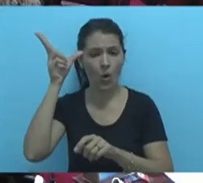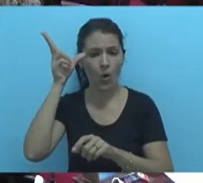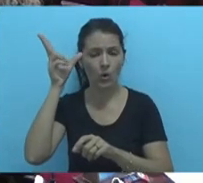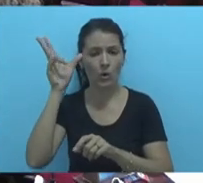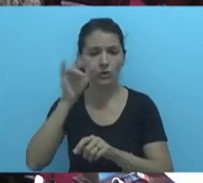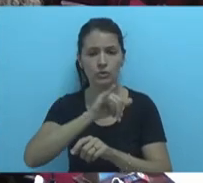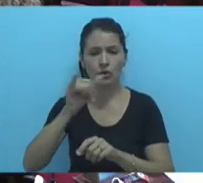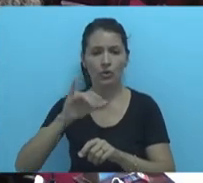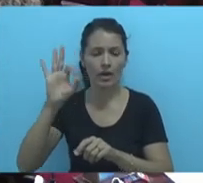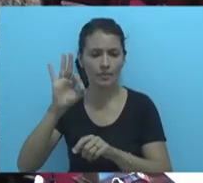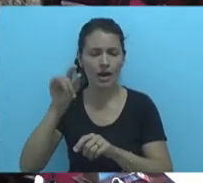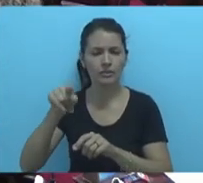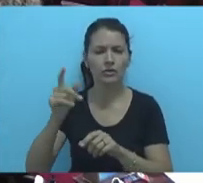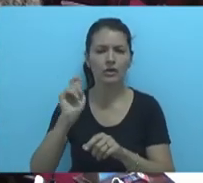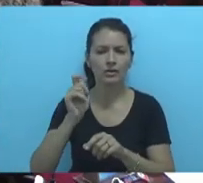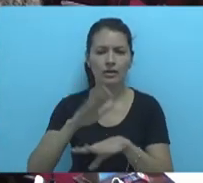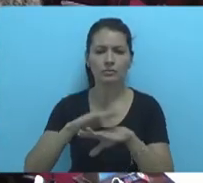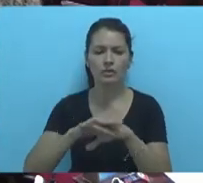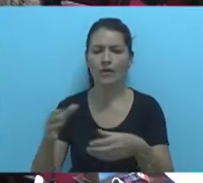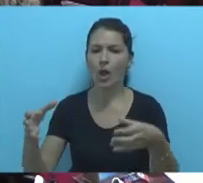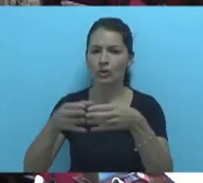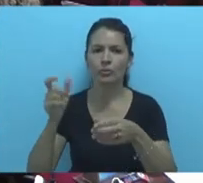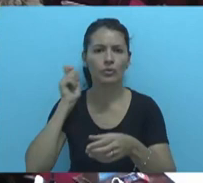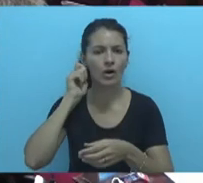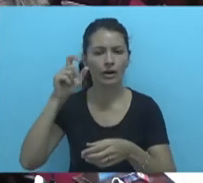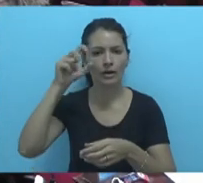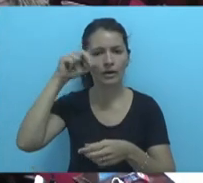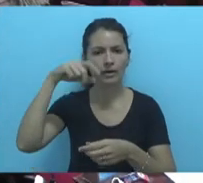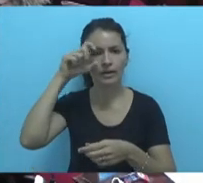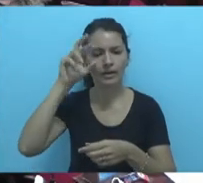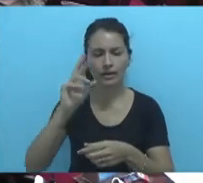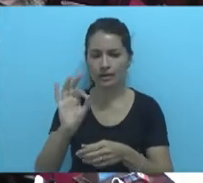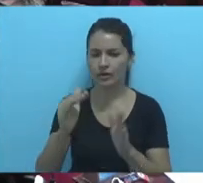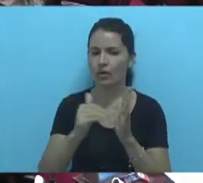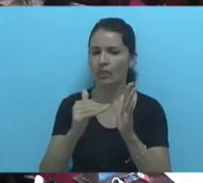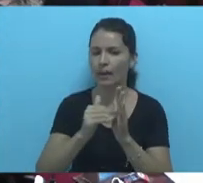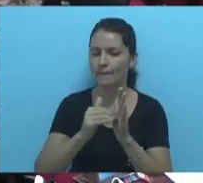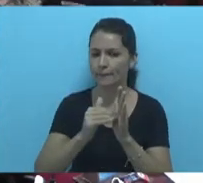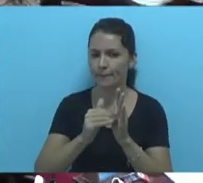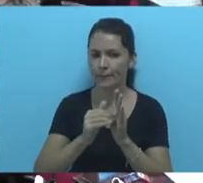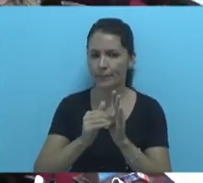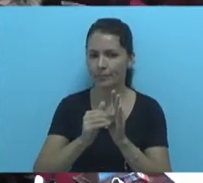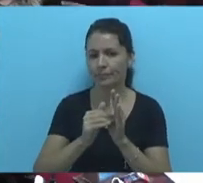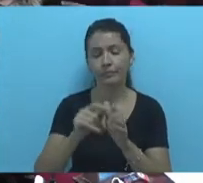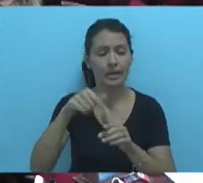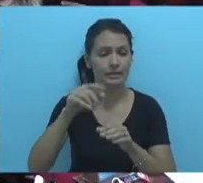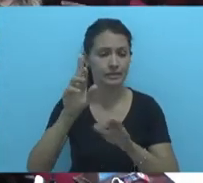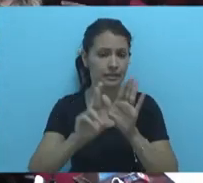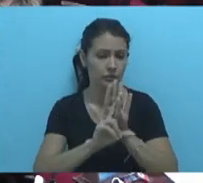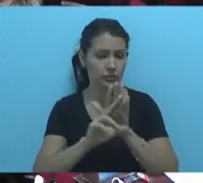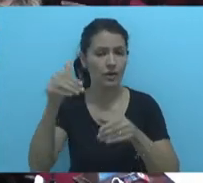resolución va a ser función de la Comisión de Género de acuerdo a la resolución que vamos a votar ahora.